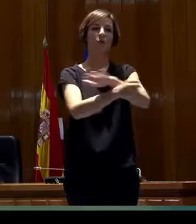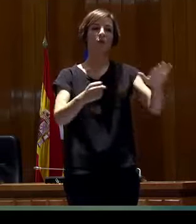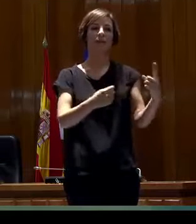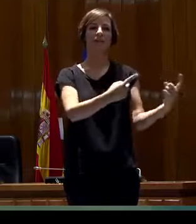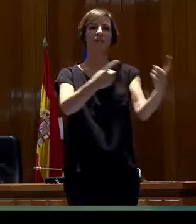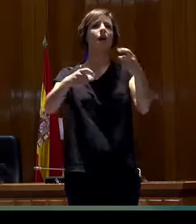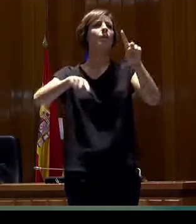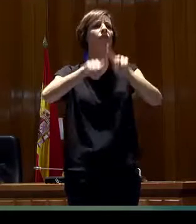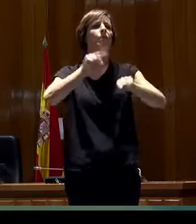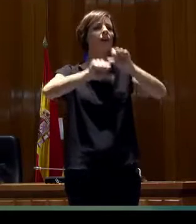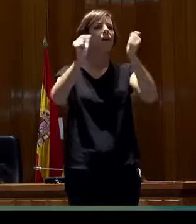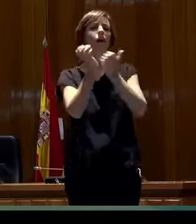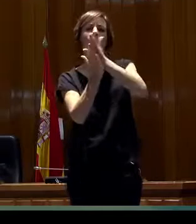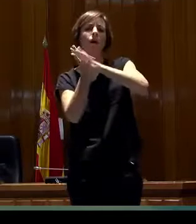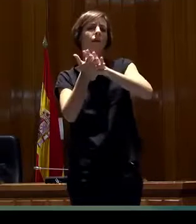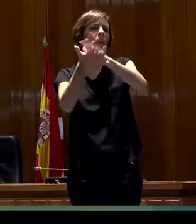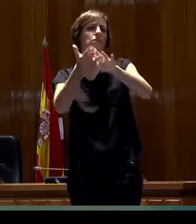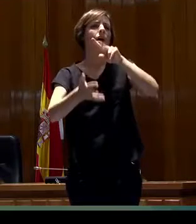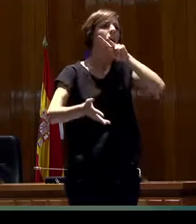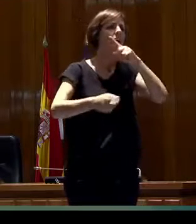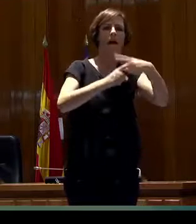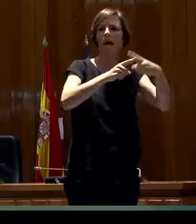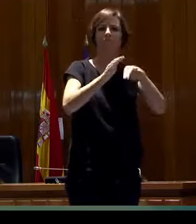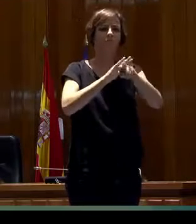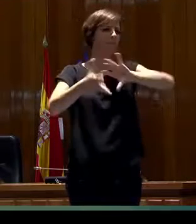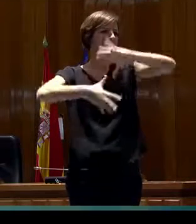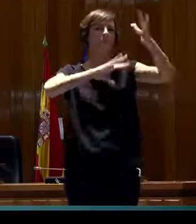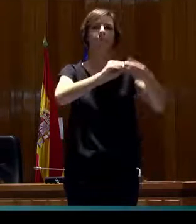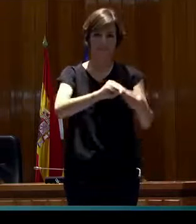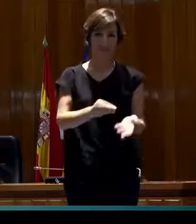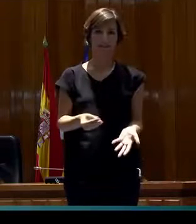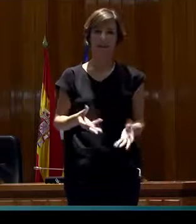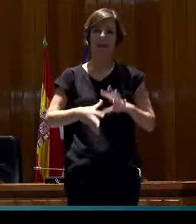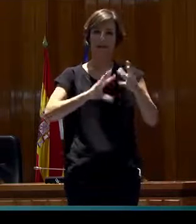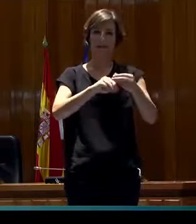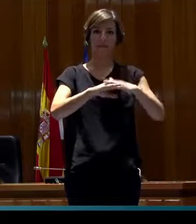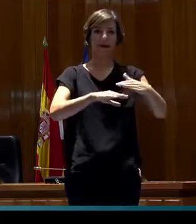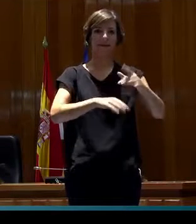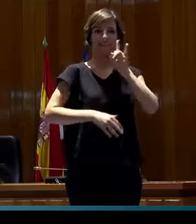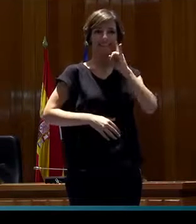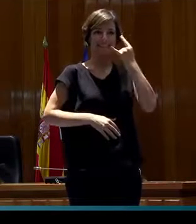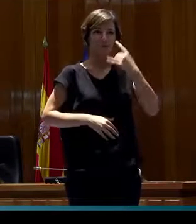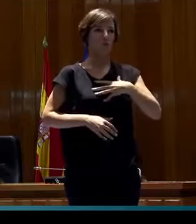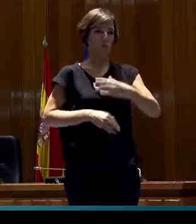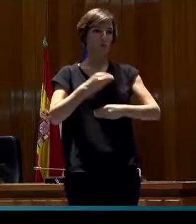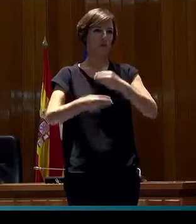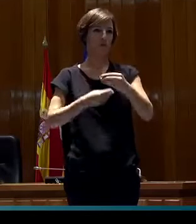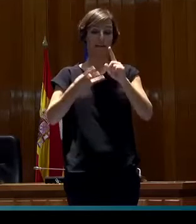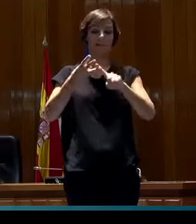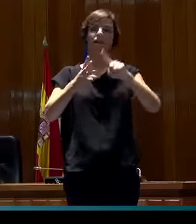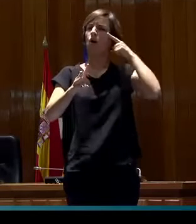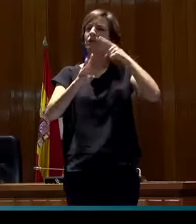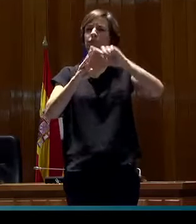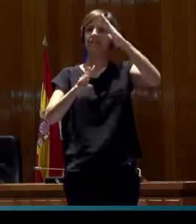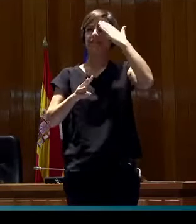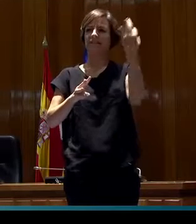de comunicación, de recursos para favorecer esa comunicación a estos servicios. Y como tercer objetivo fundamental,